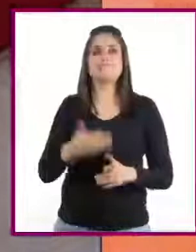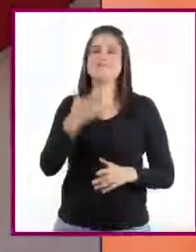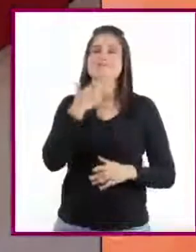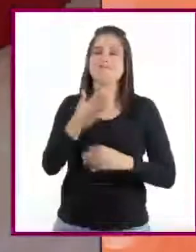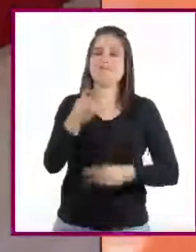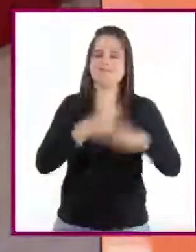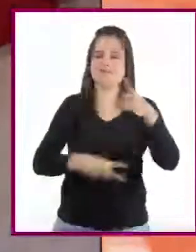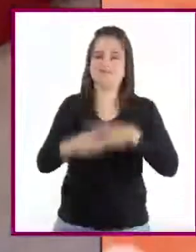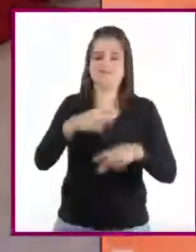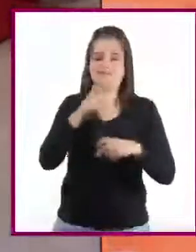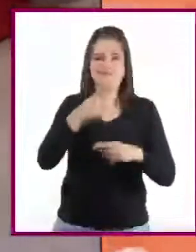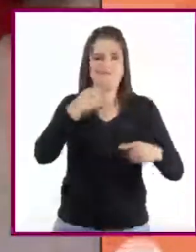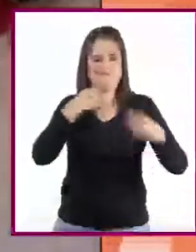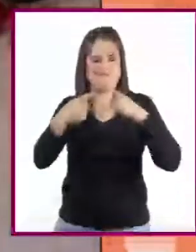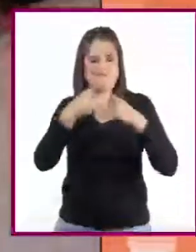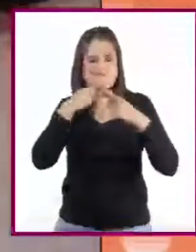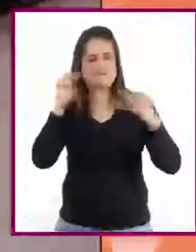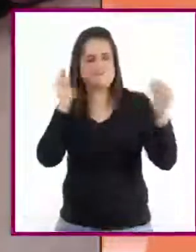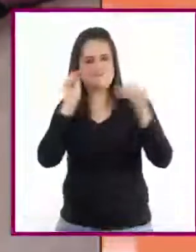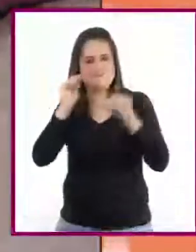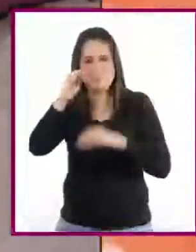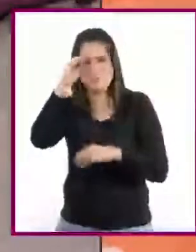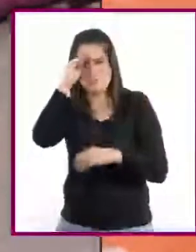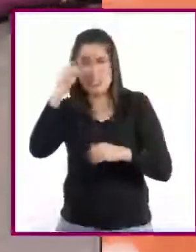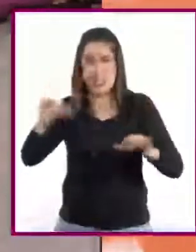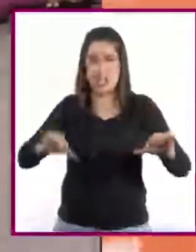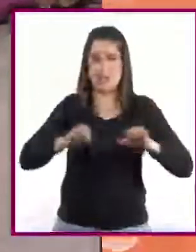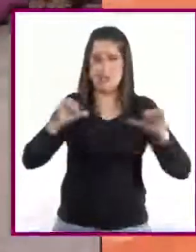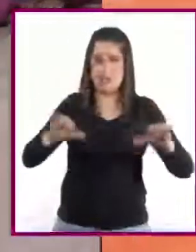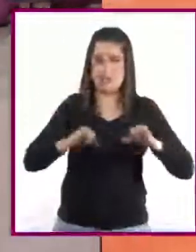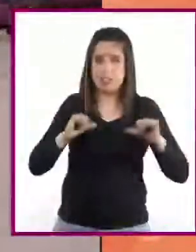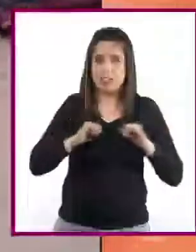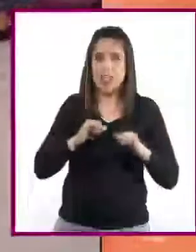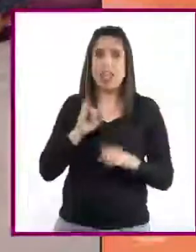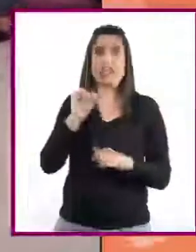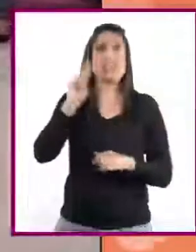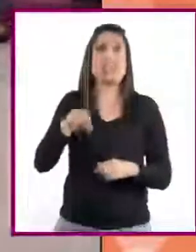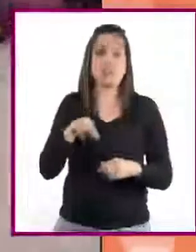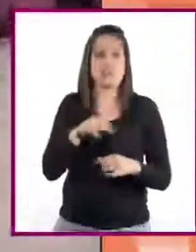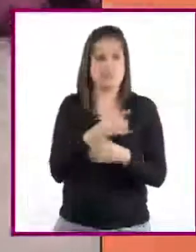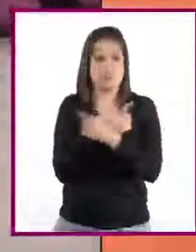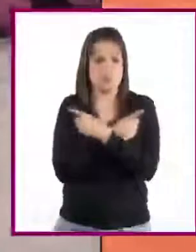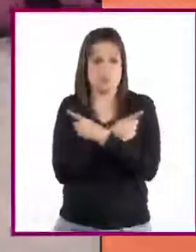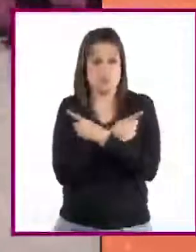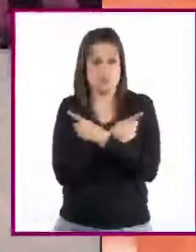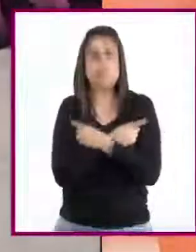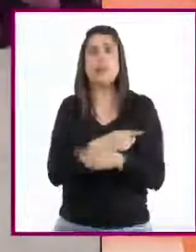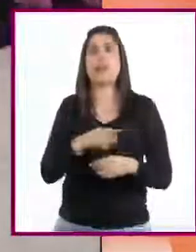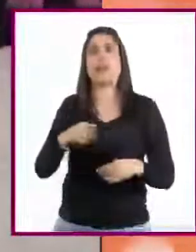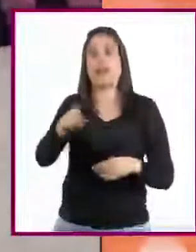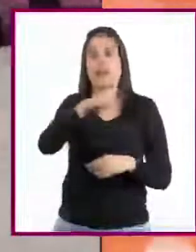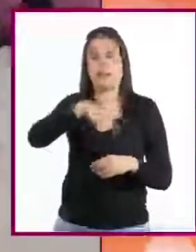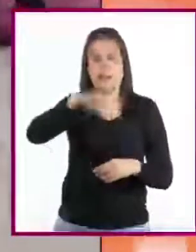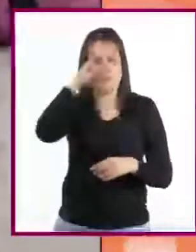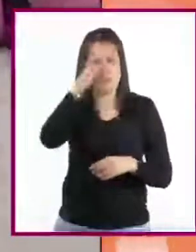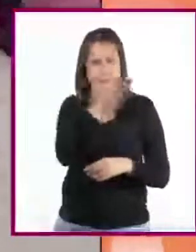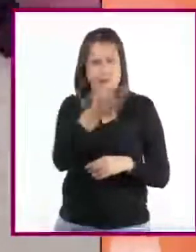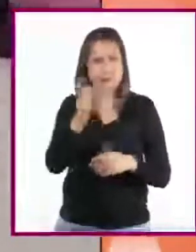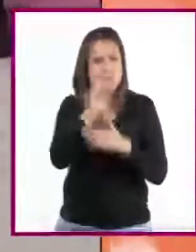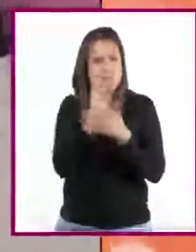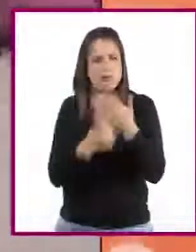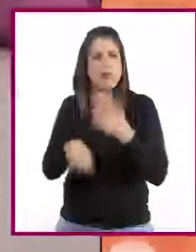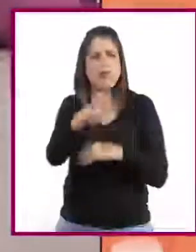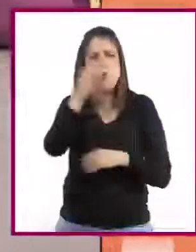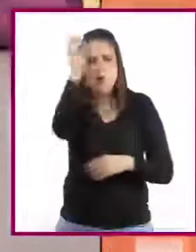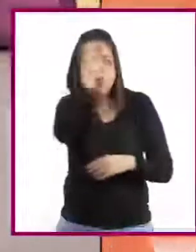Bienvenidos a este espacio de diálogo y reflexión. Adolescentes IN Morales, hoy iniciamos nuestro programa pidiéndole a los jóvenes que nos den